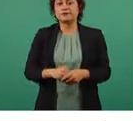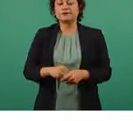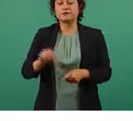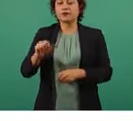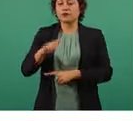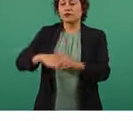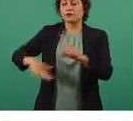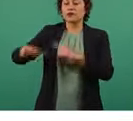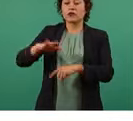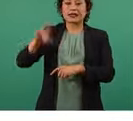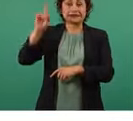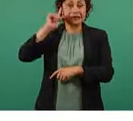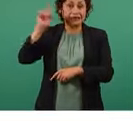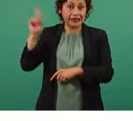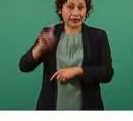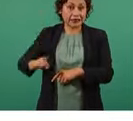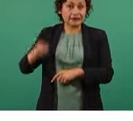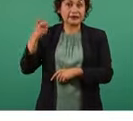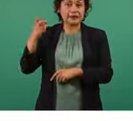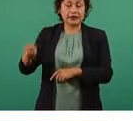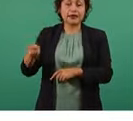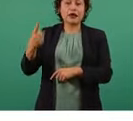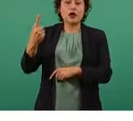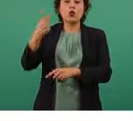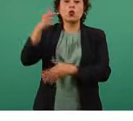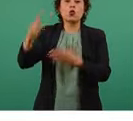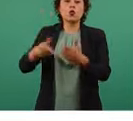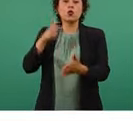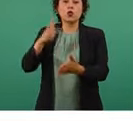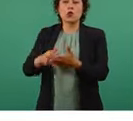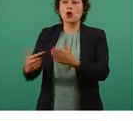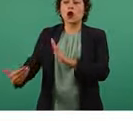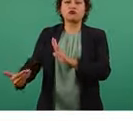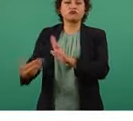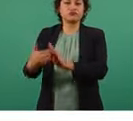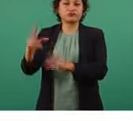Villanueva, Zacatecas, una estación de servicio se negó a ser verificada,